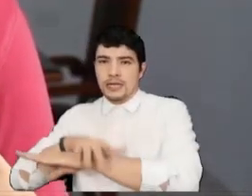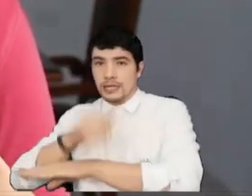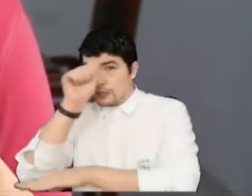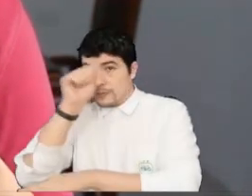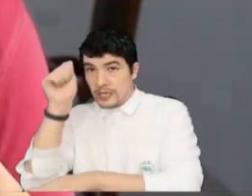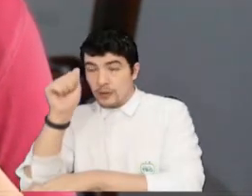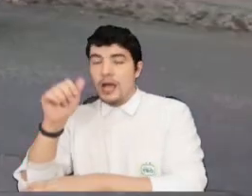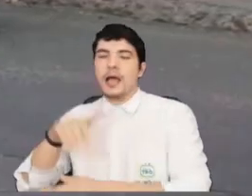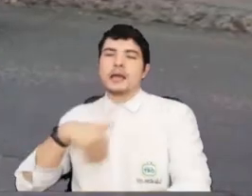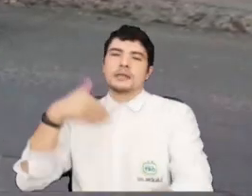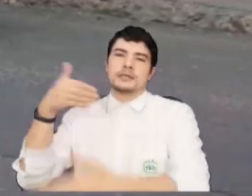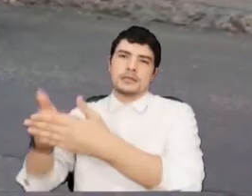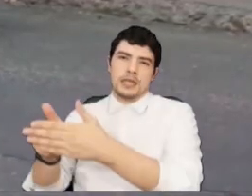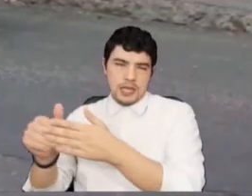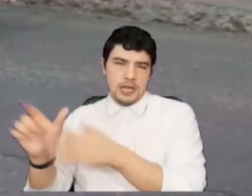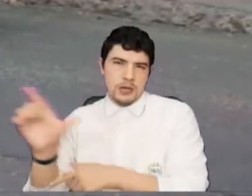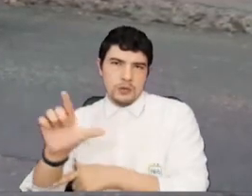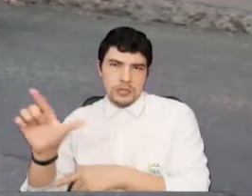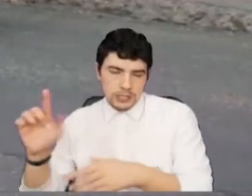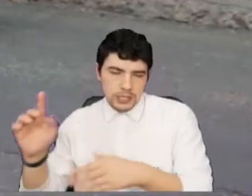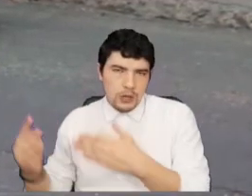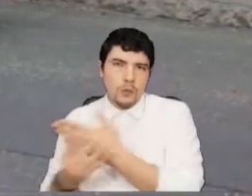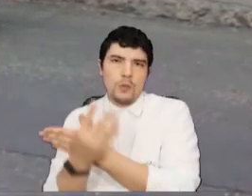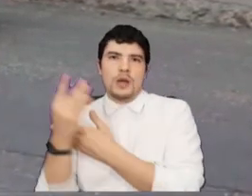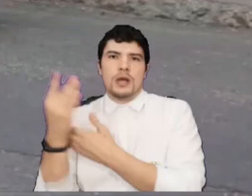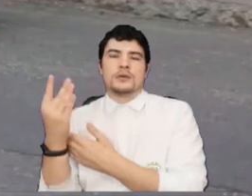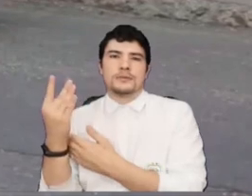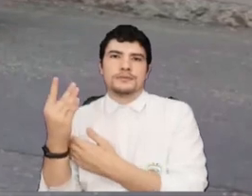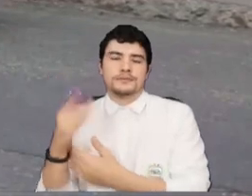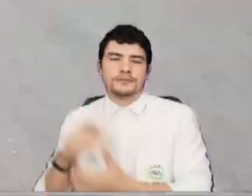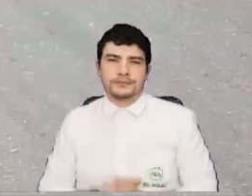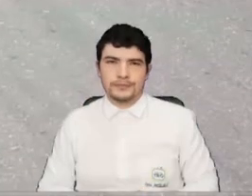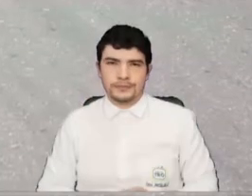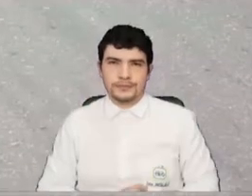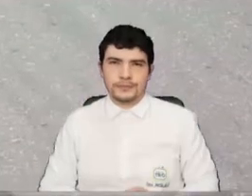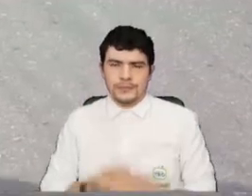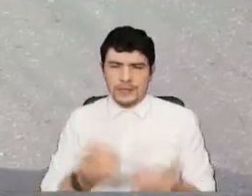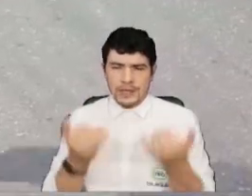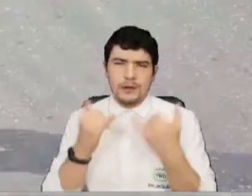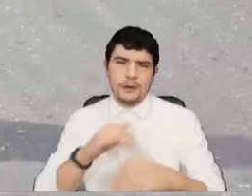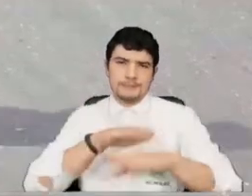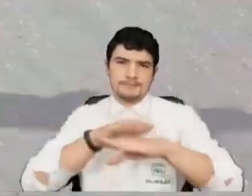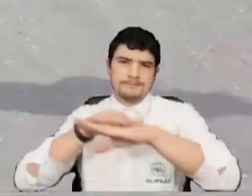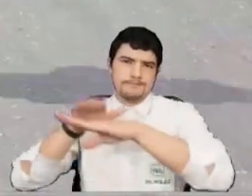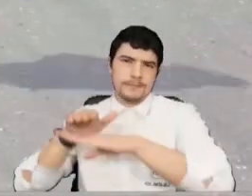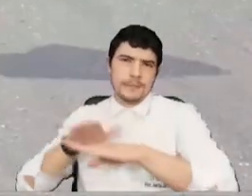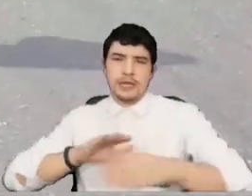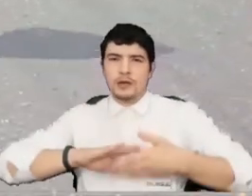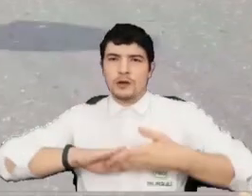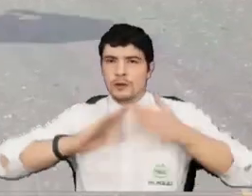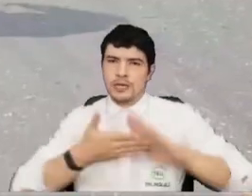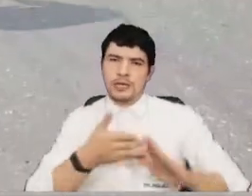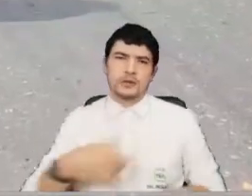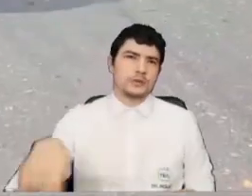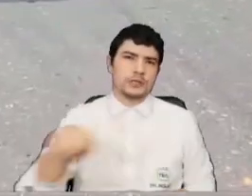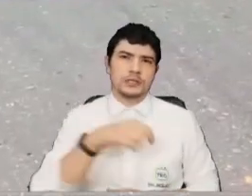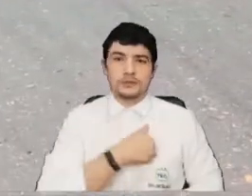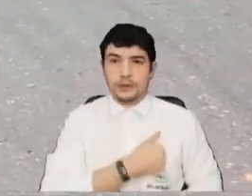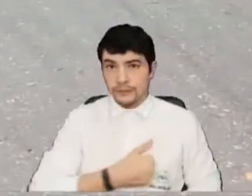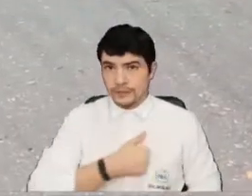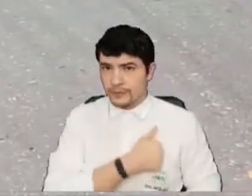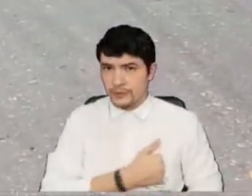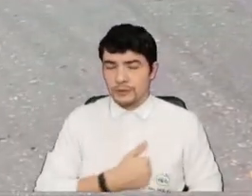las 4 de la mañana. Las autoridades hacen un llamado a la comunidad para que mantengan un buen comportamiento durante este puente